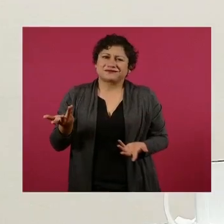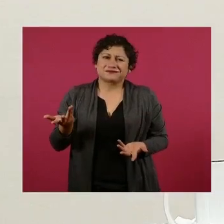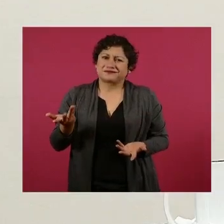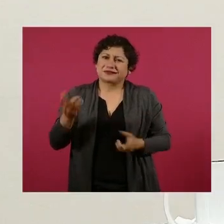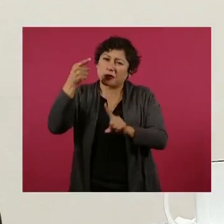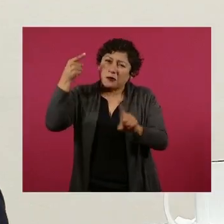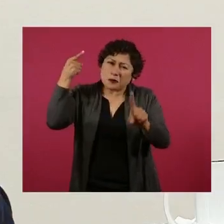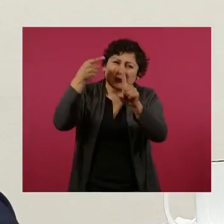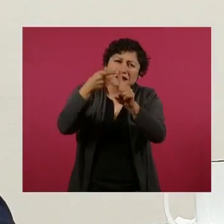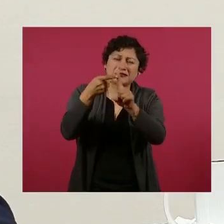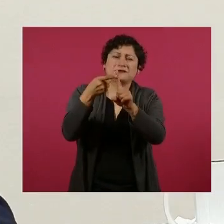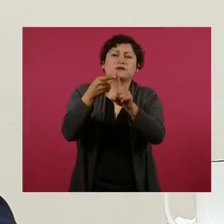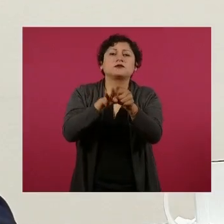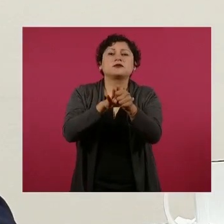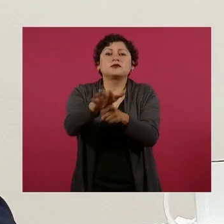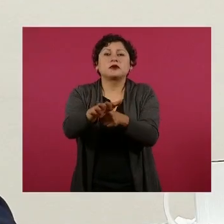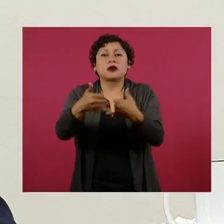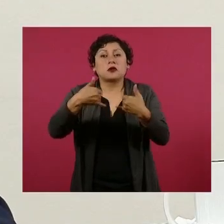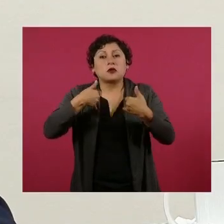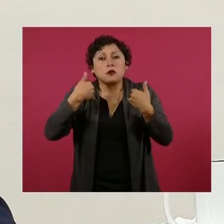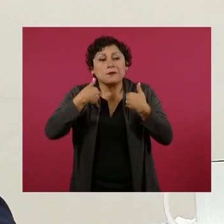es encontrar a los jóvenes.